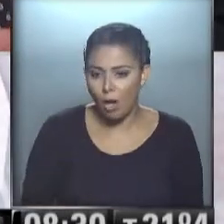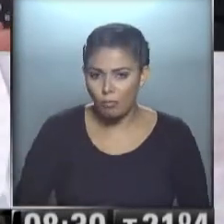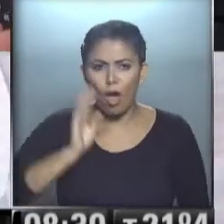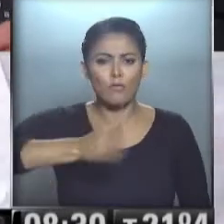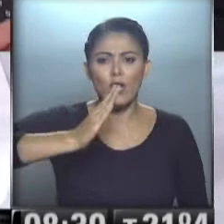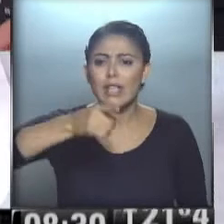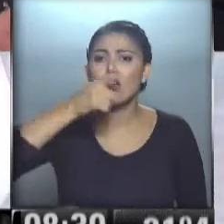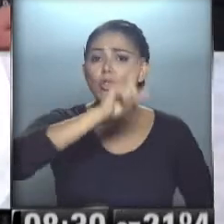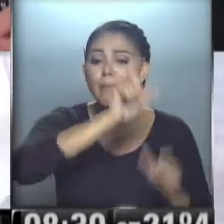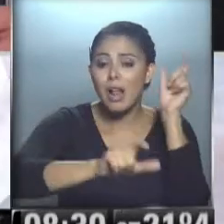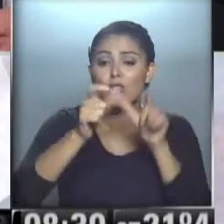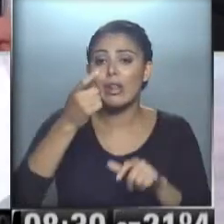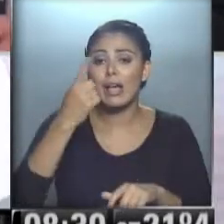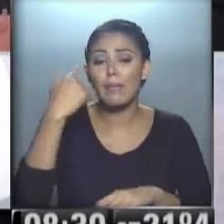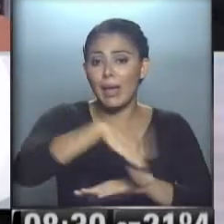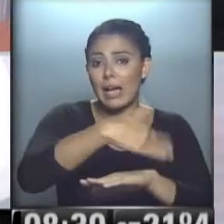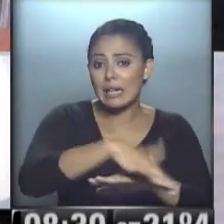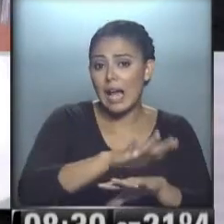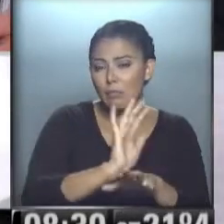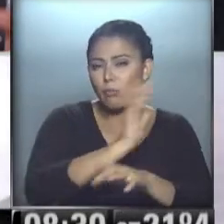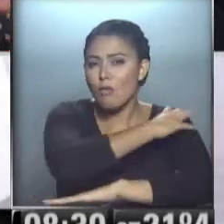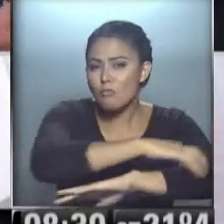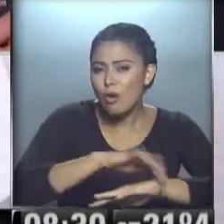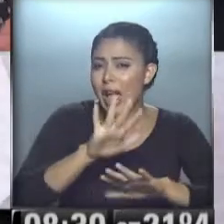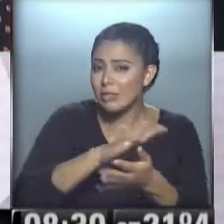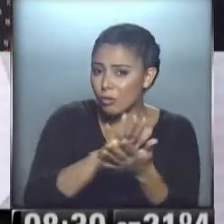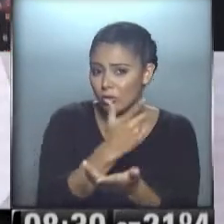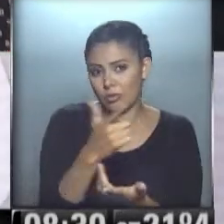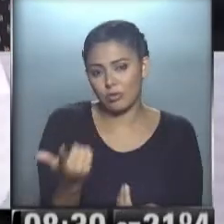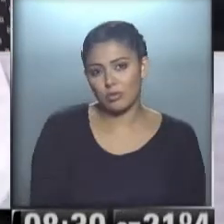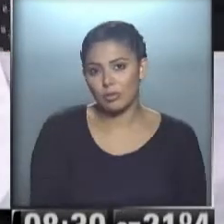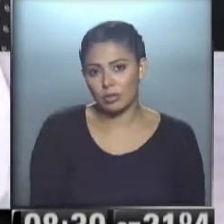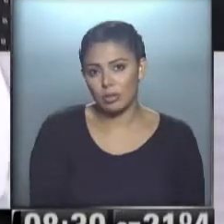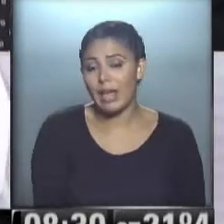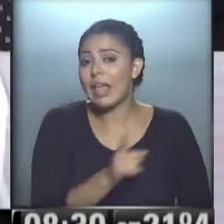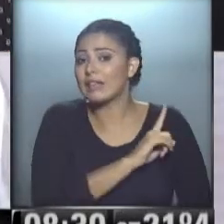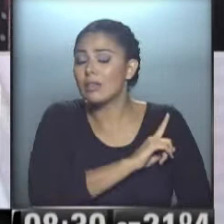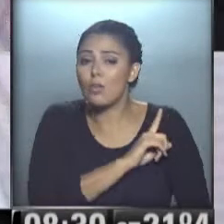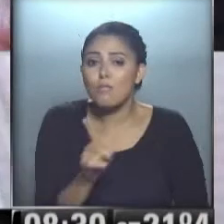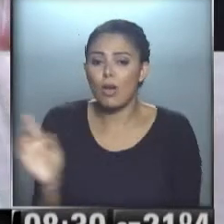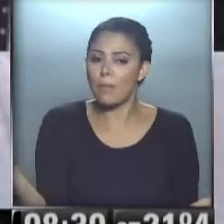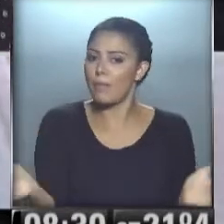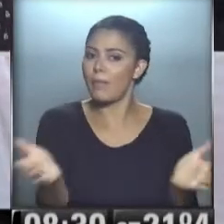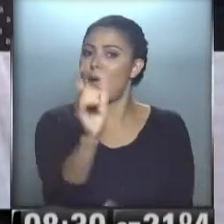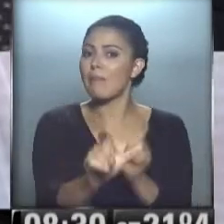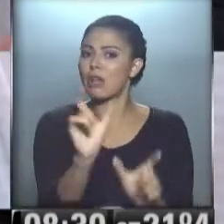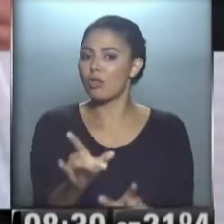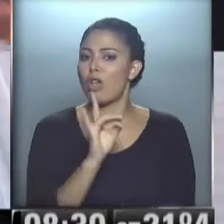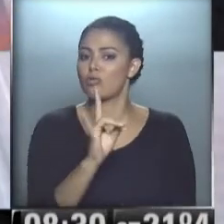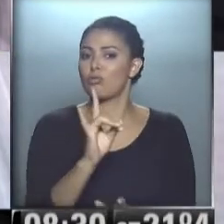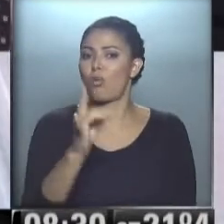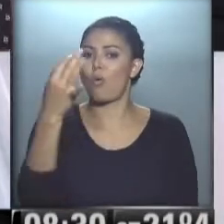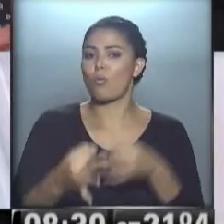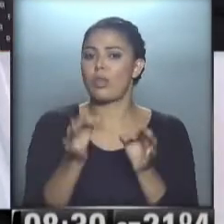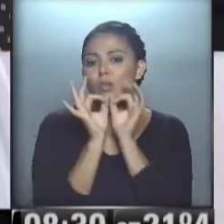de la violencia contra personas que viven en la calle no parece la forma de resolver el tema y mucho menos agitar o alentar a la gente que tome la